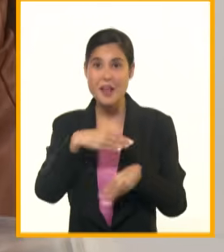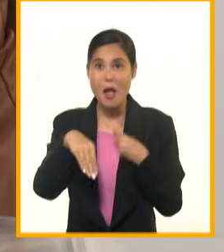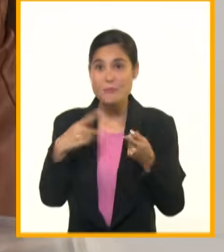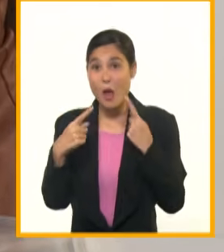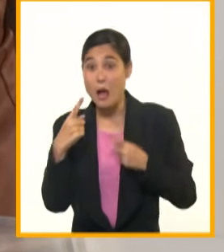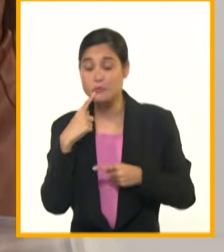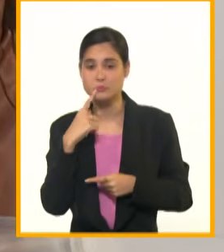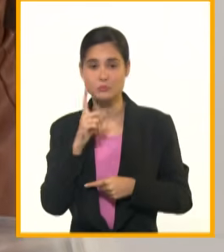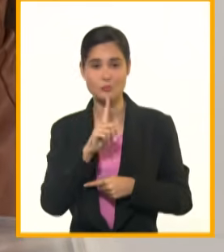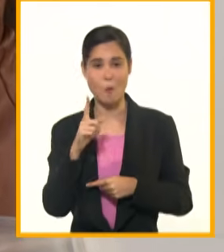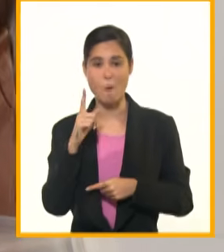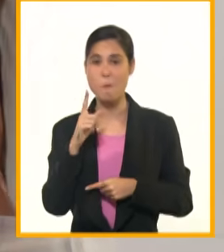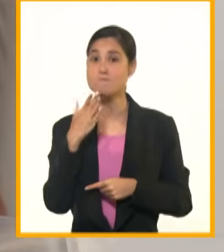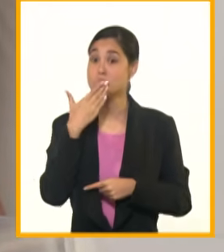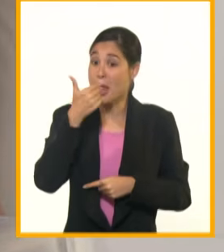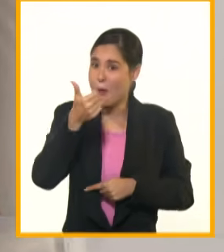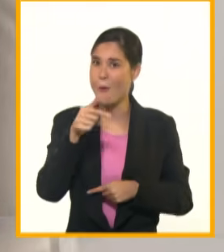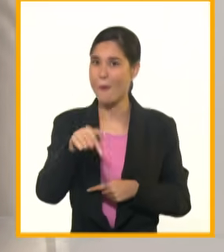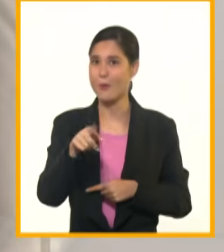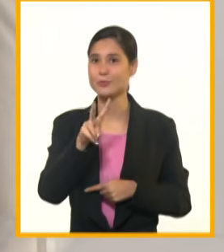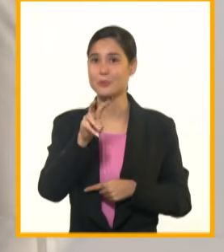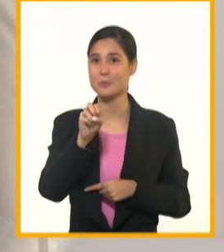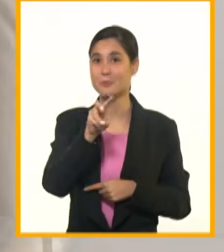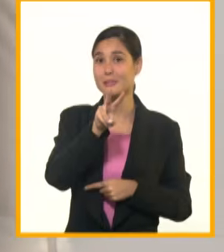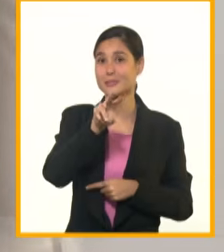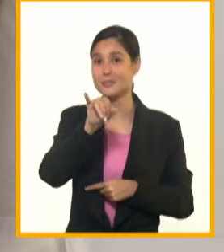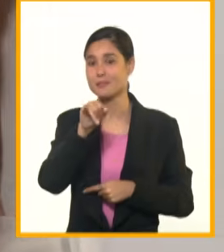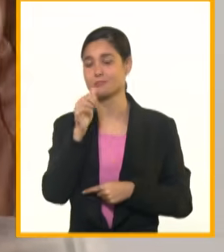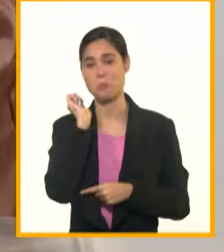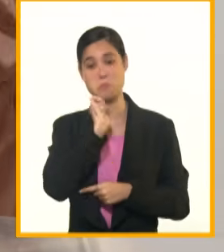te explicaba, San Cristóbal de Bahía Honda, un buen resultado en la zafra